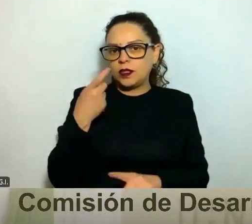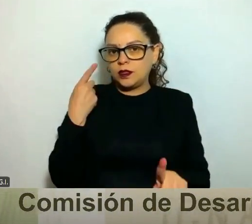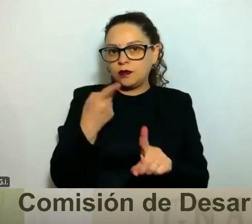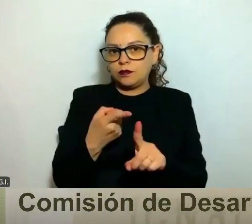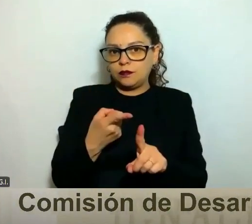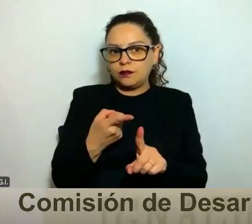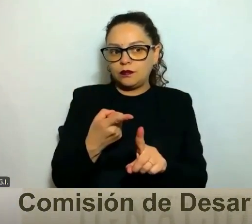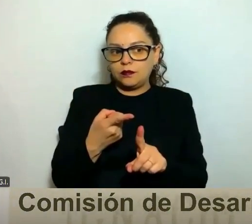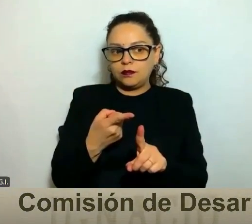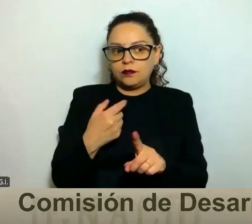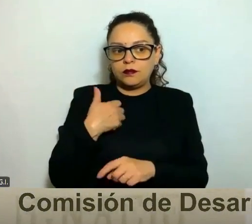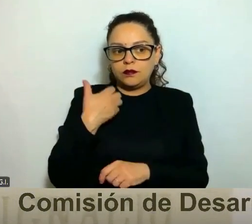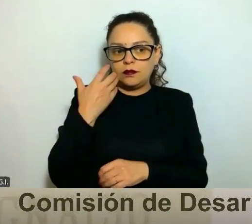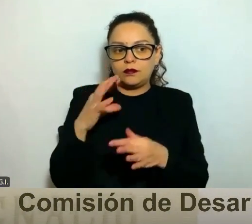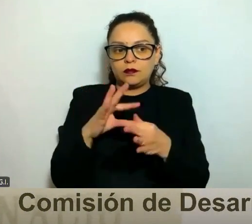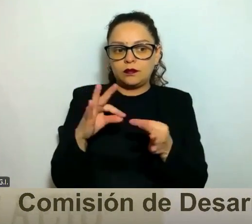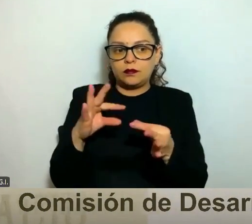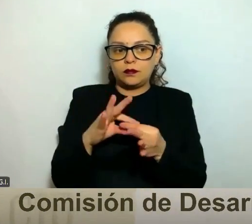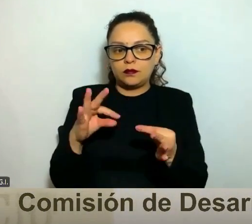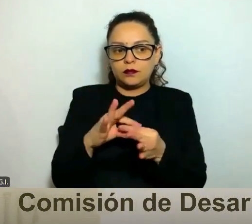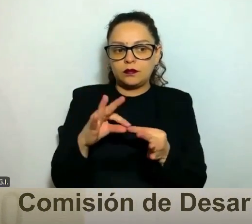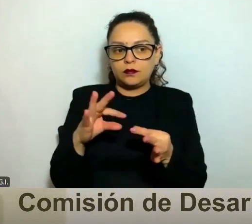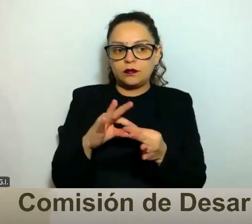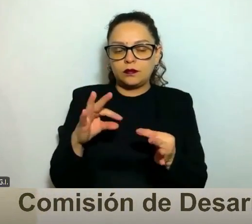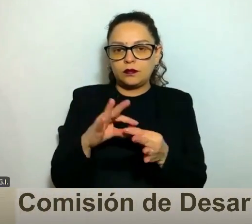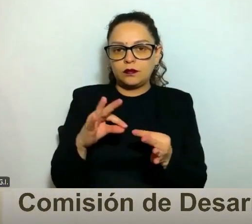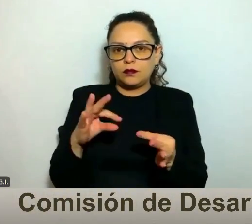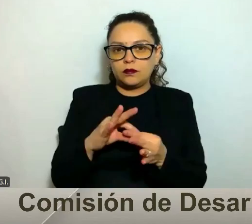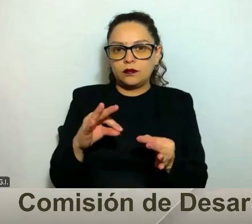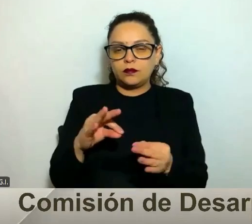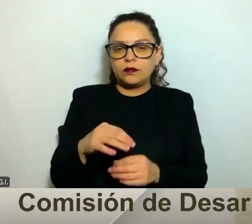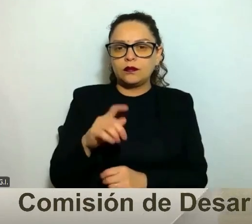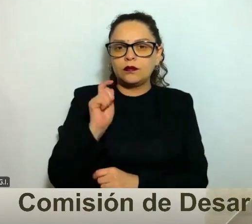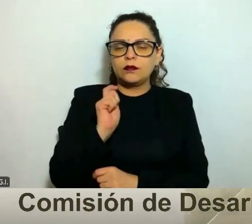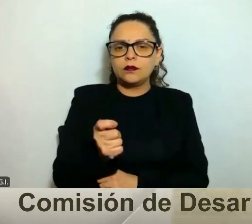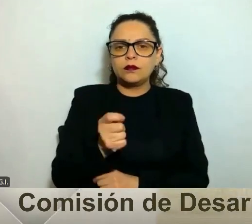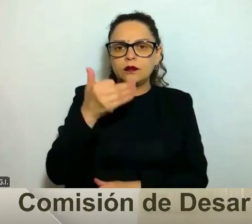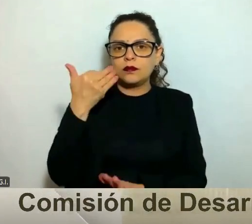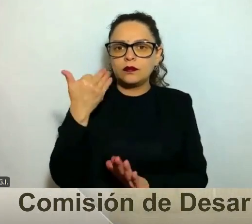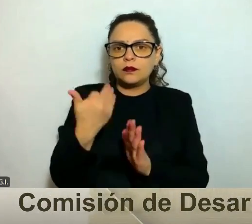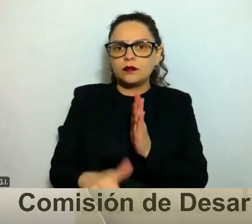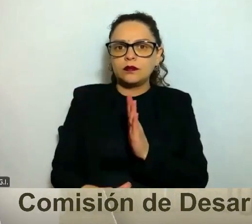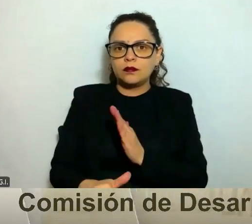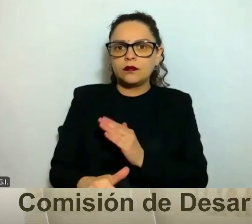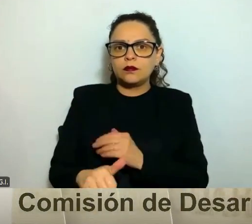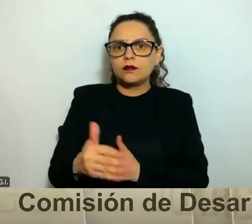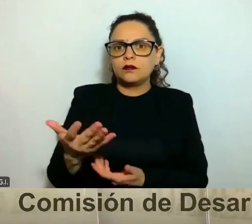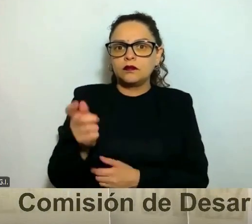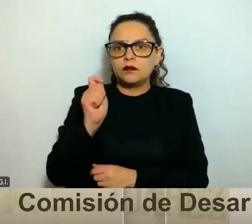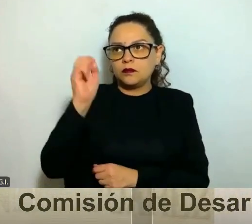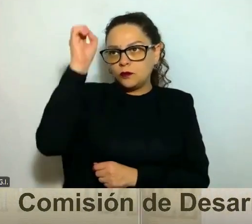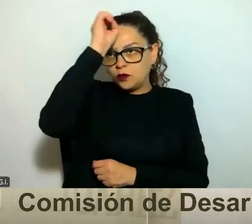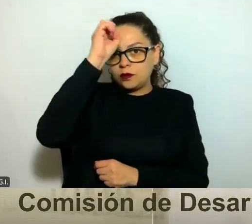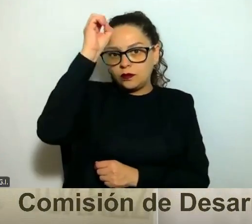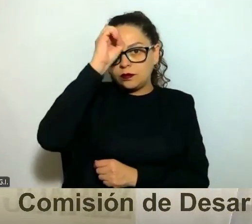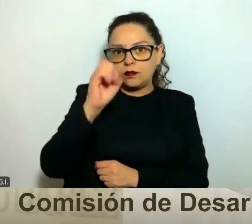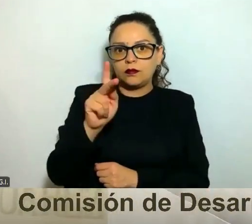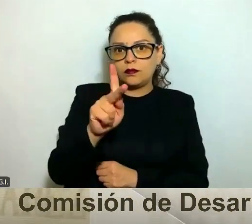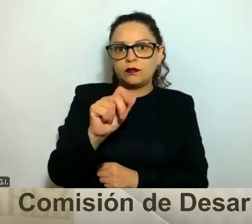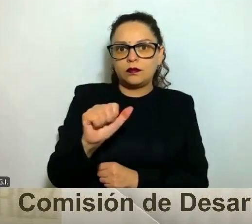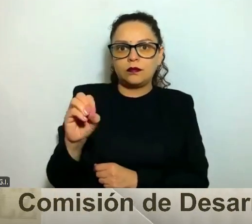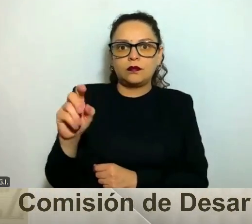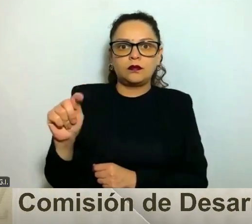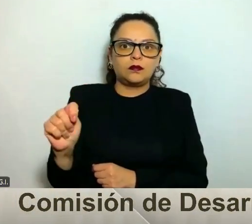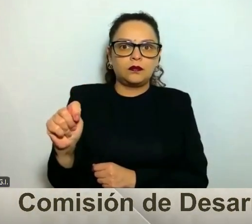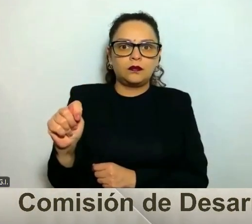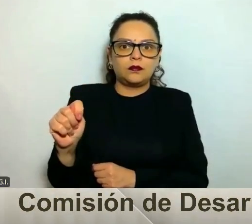hacer referencia en primera instancia a la ausencia de la opinión de la Procuraduría Ambiental y de Ordenamiento